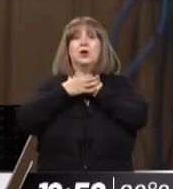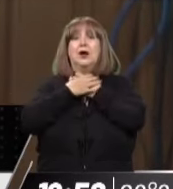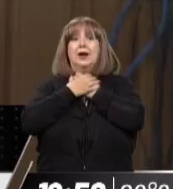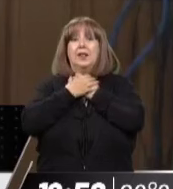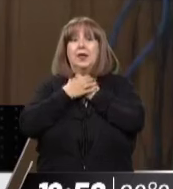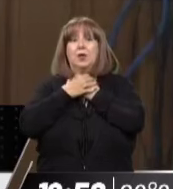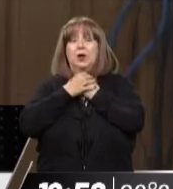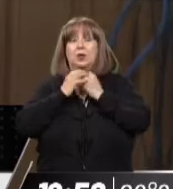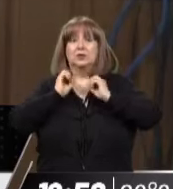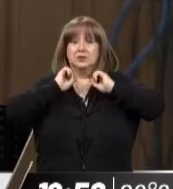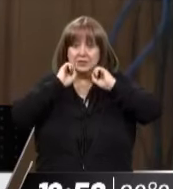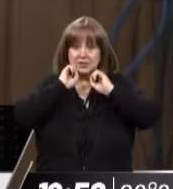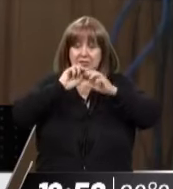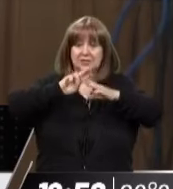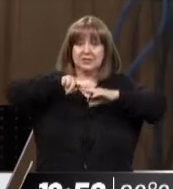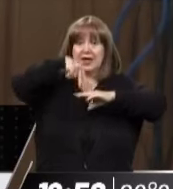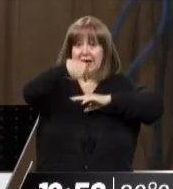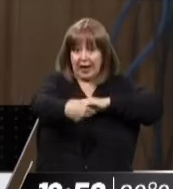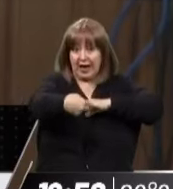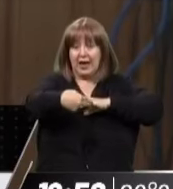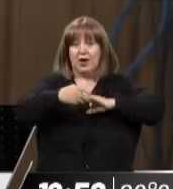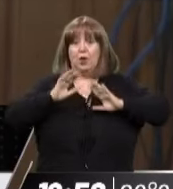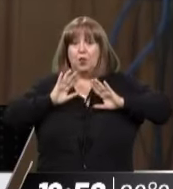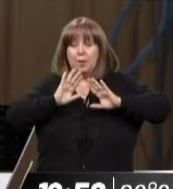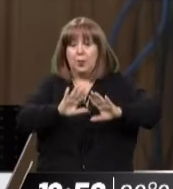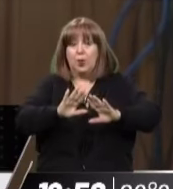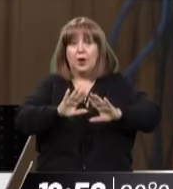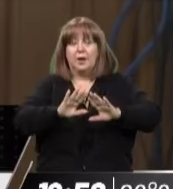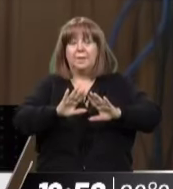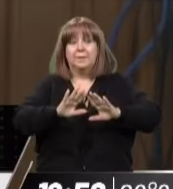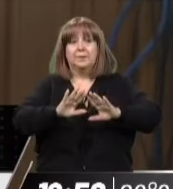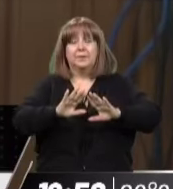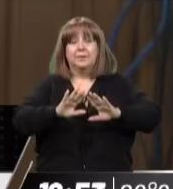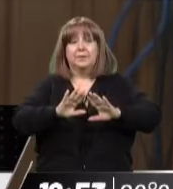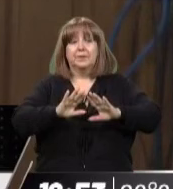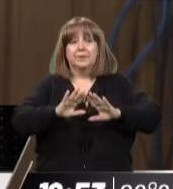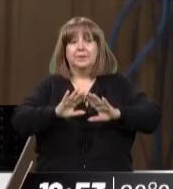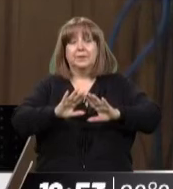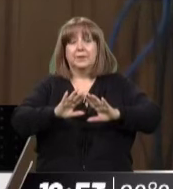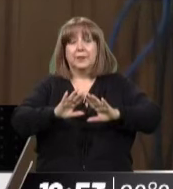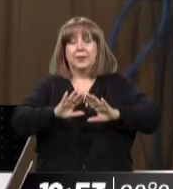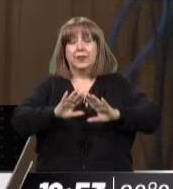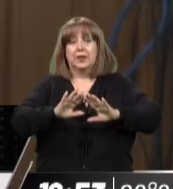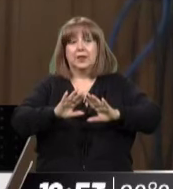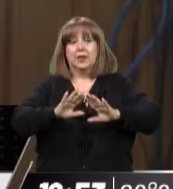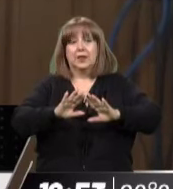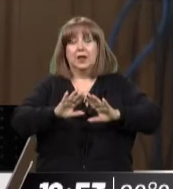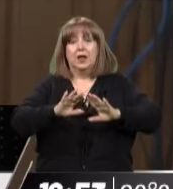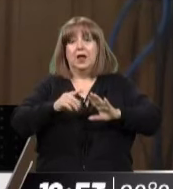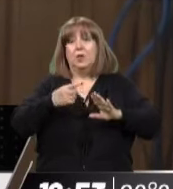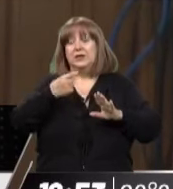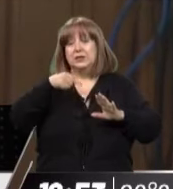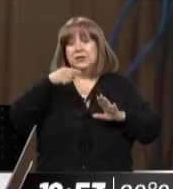cuello sí hacen unos comentarios porque él se hizo esfínter